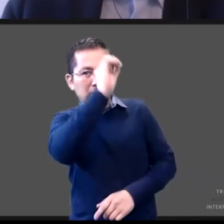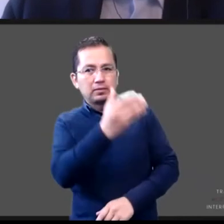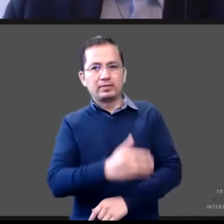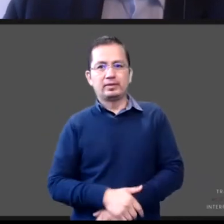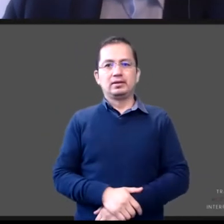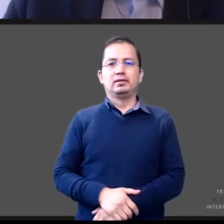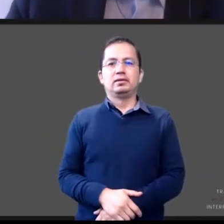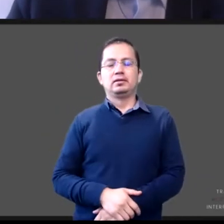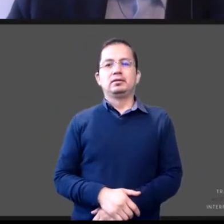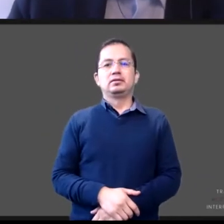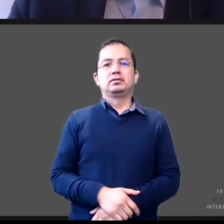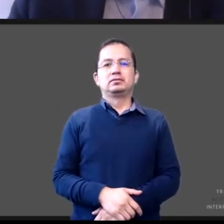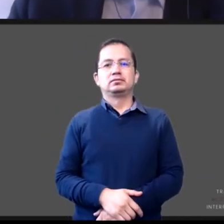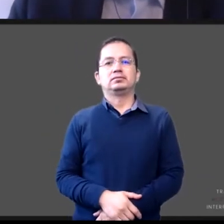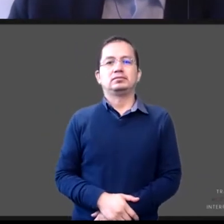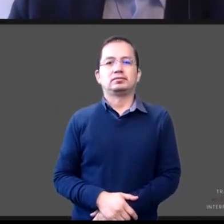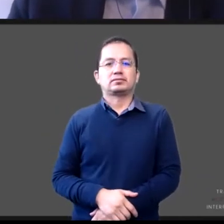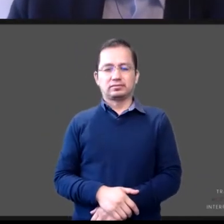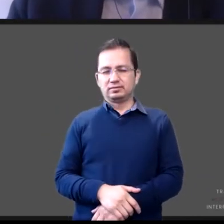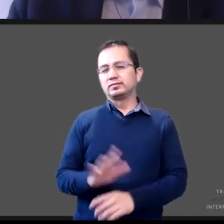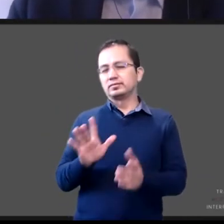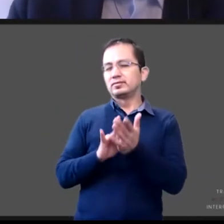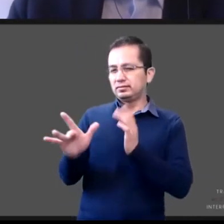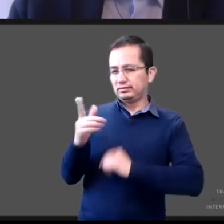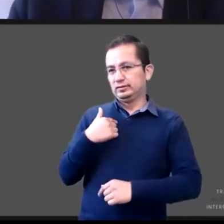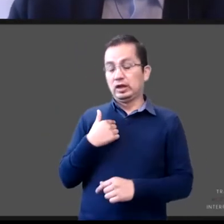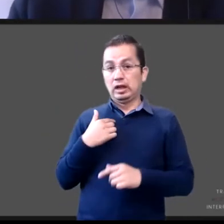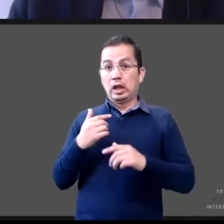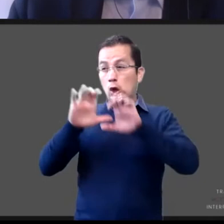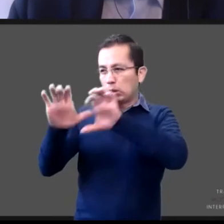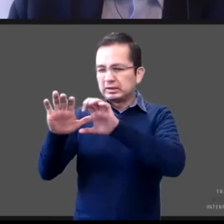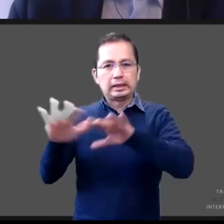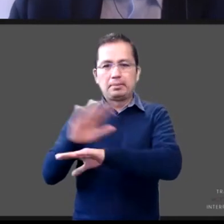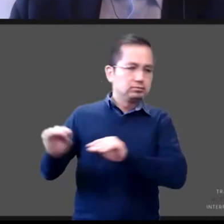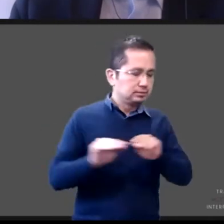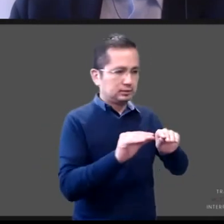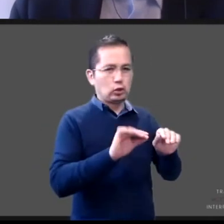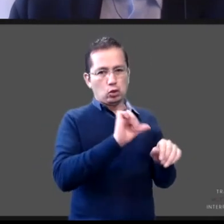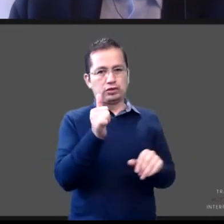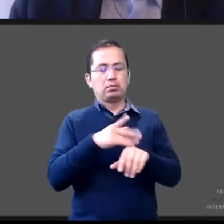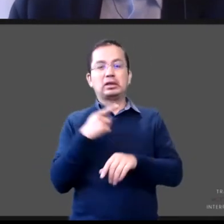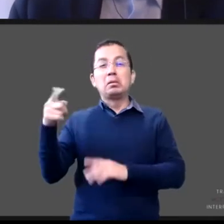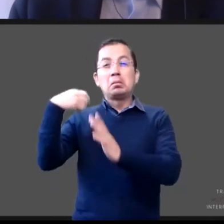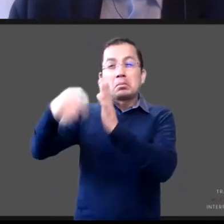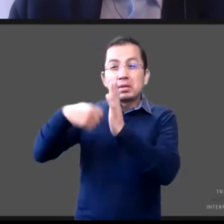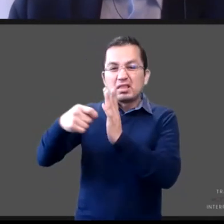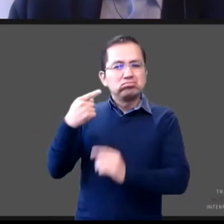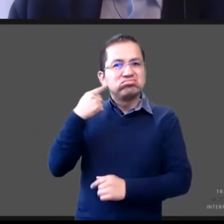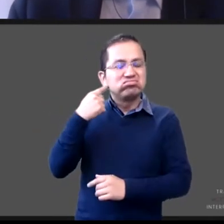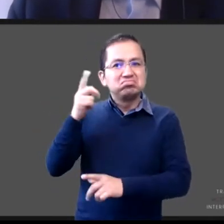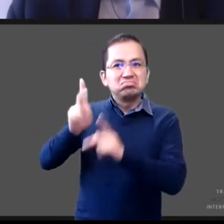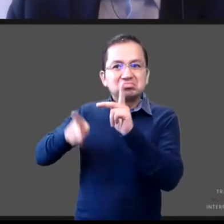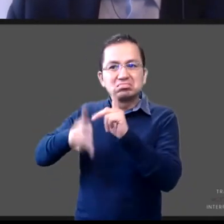Gracias, sí, ya me cambié de a otra computadora porque solamente vi una partecita, pero escuchando